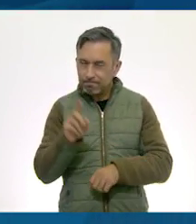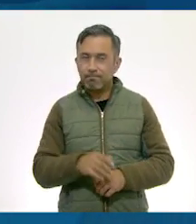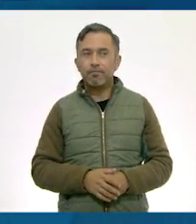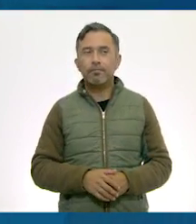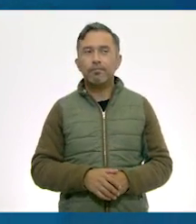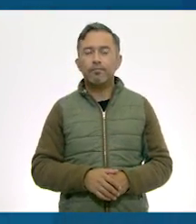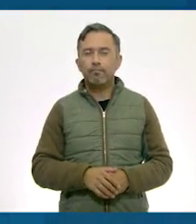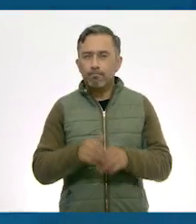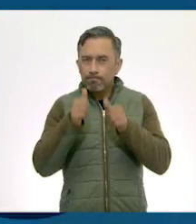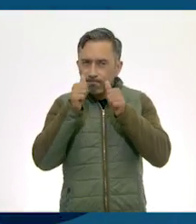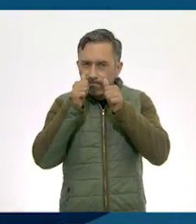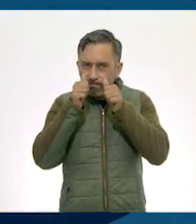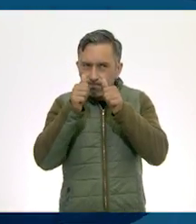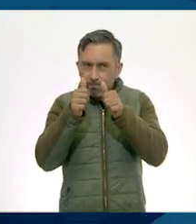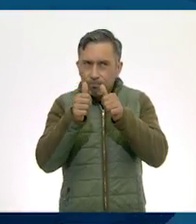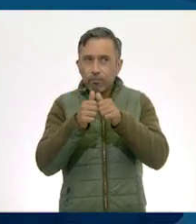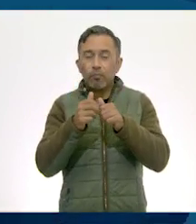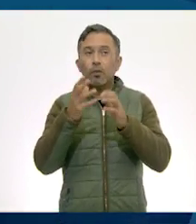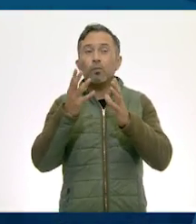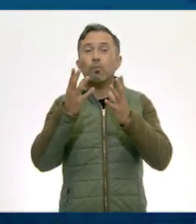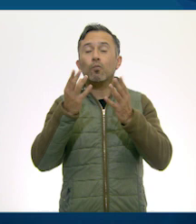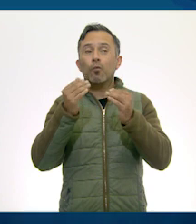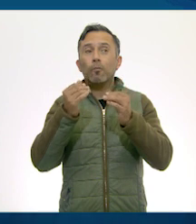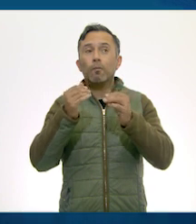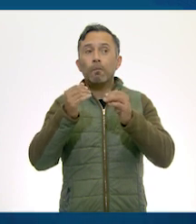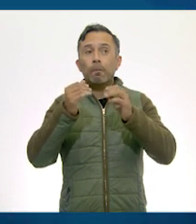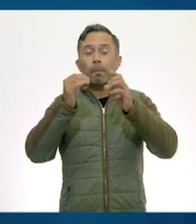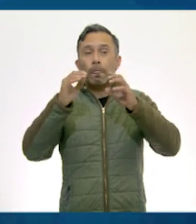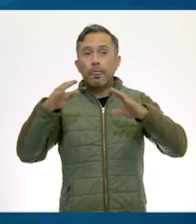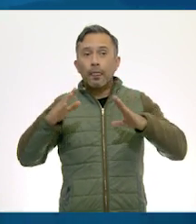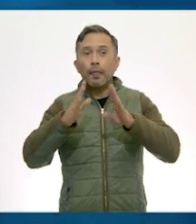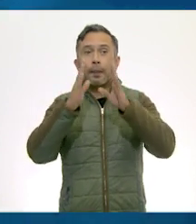Observen que no hay muchas líneas rectas en ella,